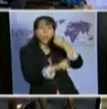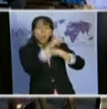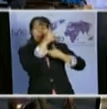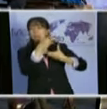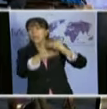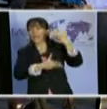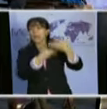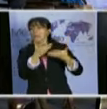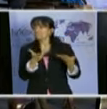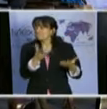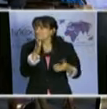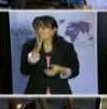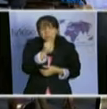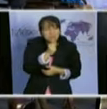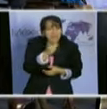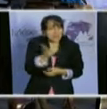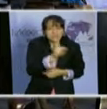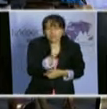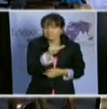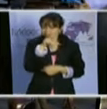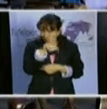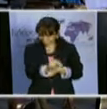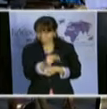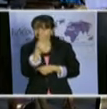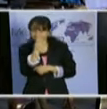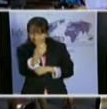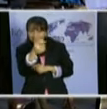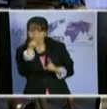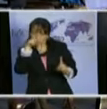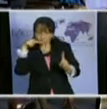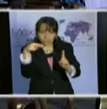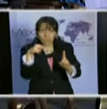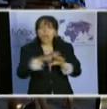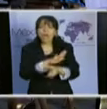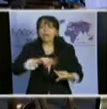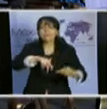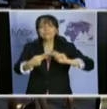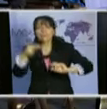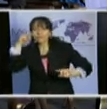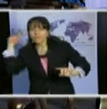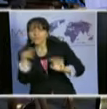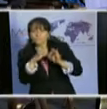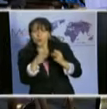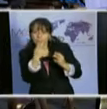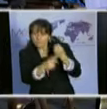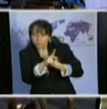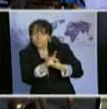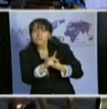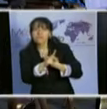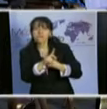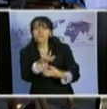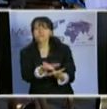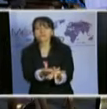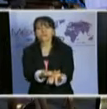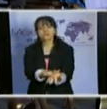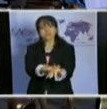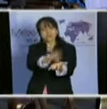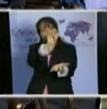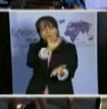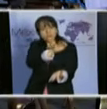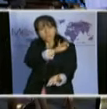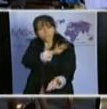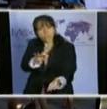dice Lorena, y para muchos es un problema esto de la sociedad civil, cómo convertir ese